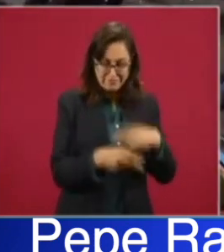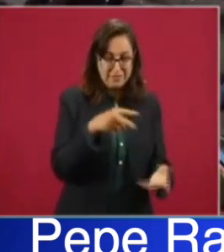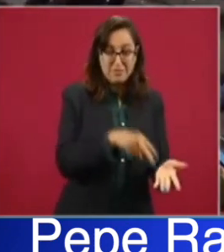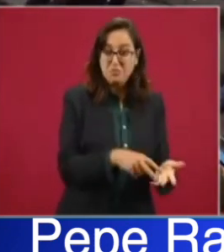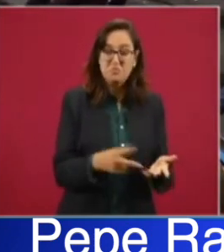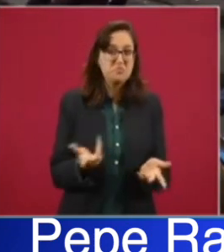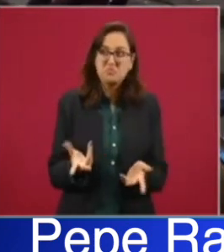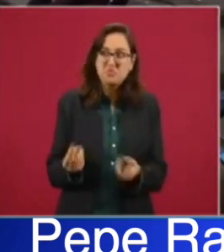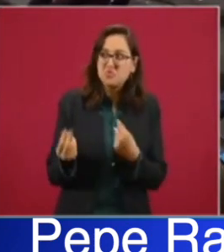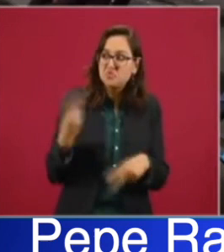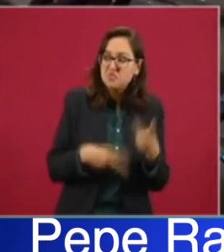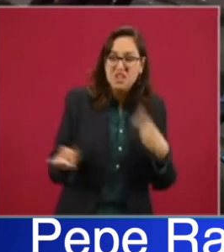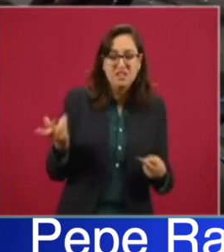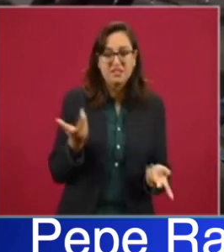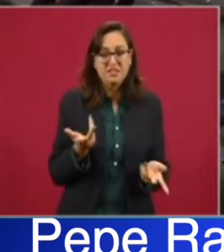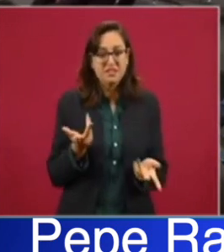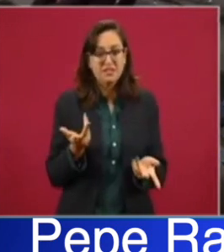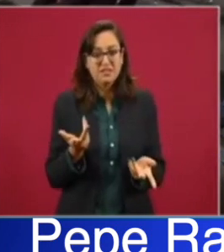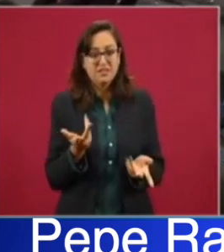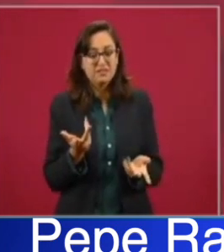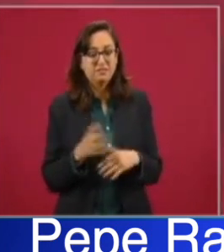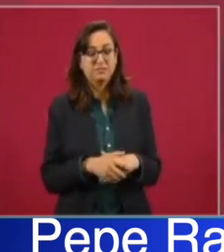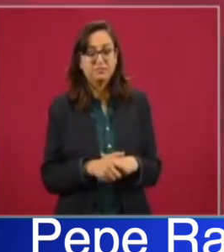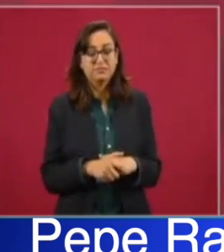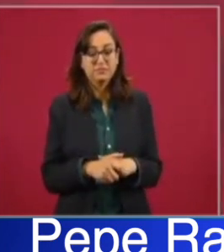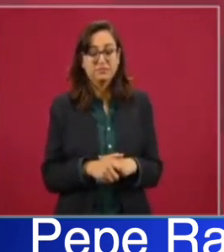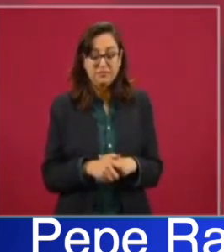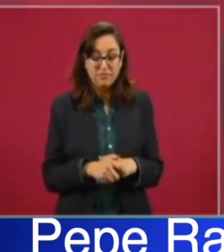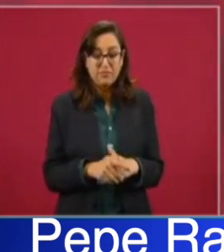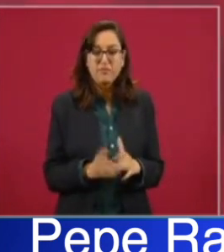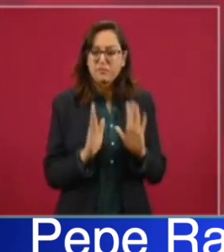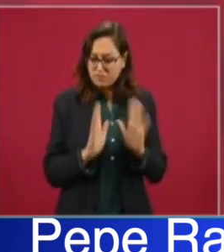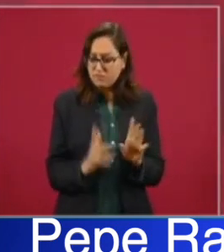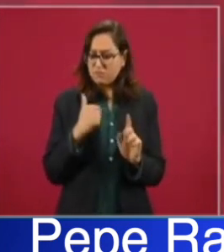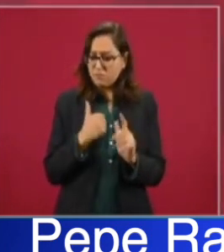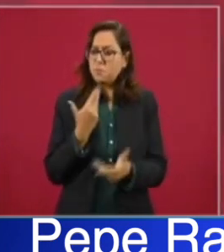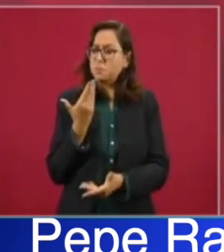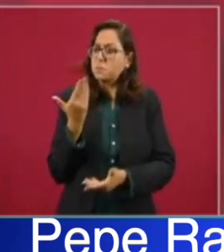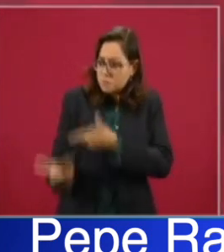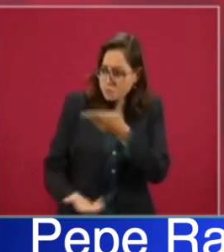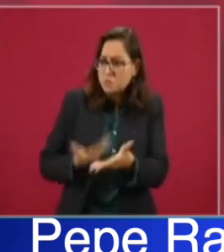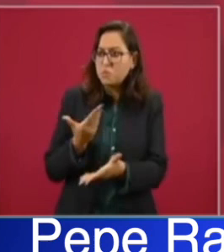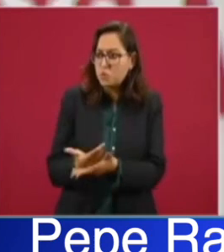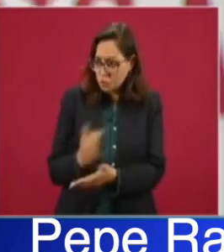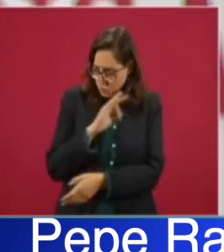no llegan los dirigentes. Ya le ofrecí ponerles una